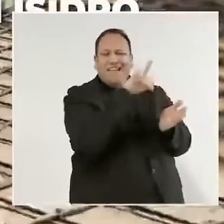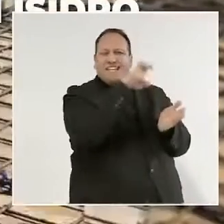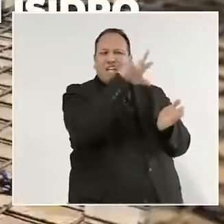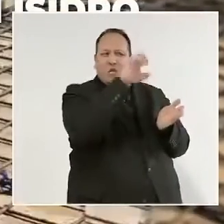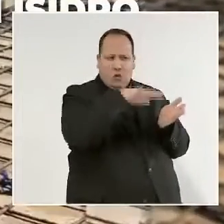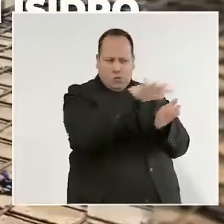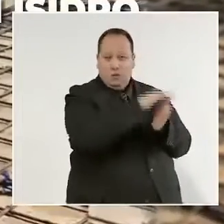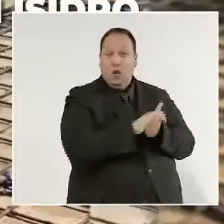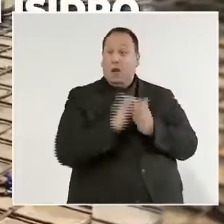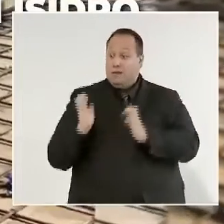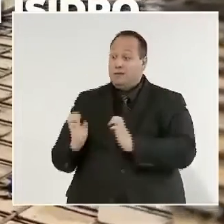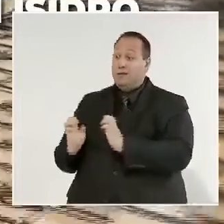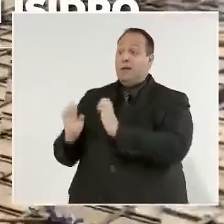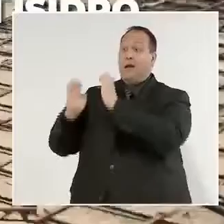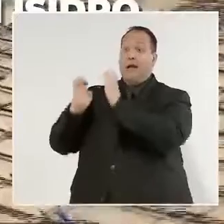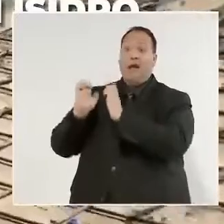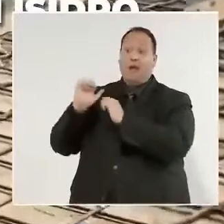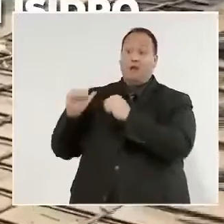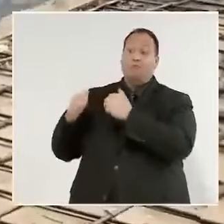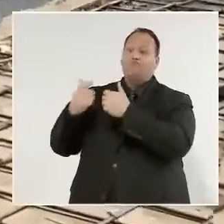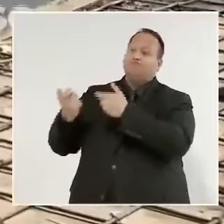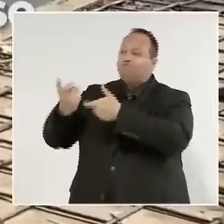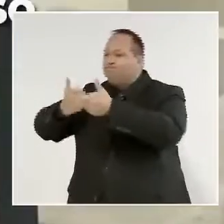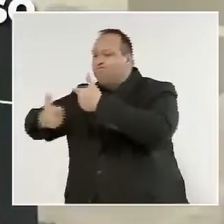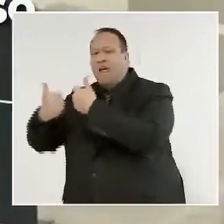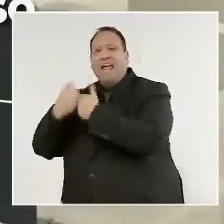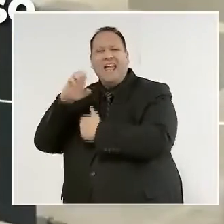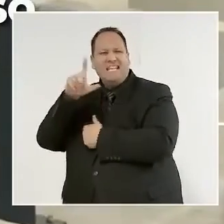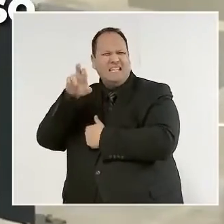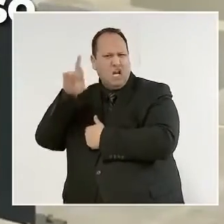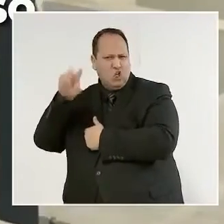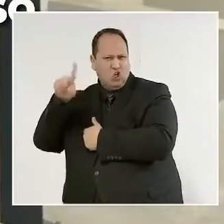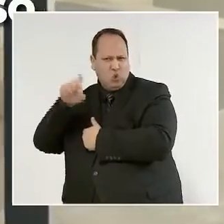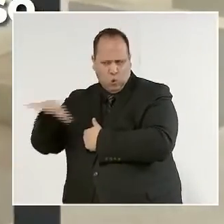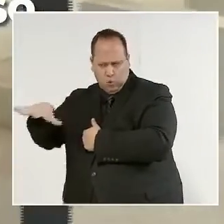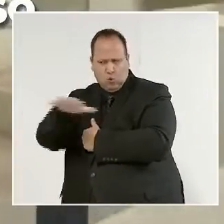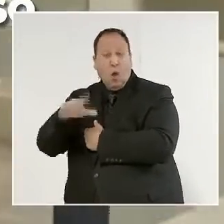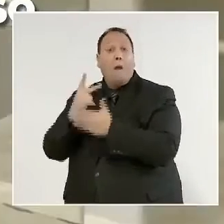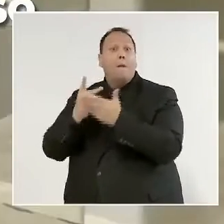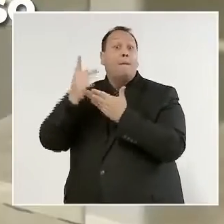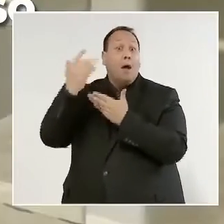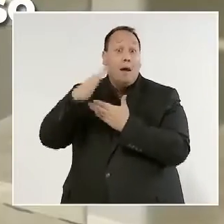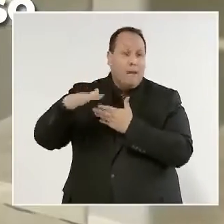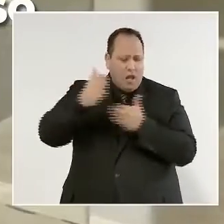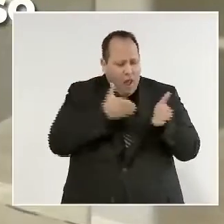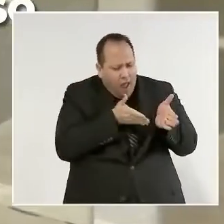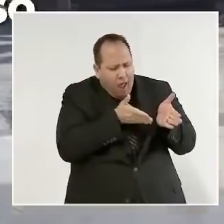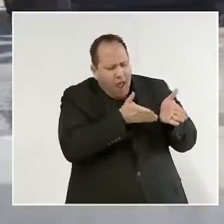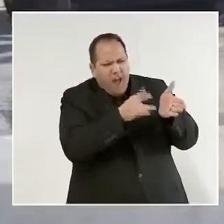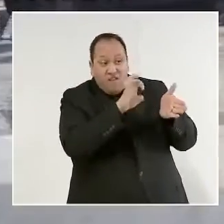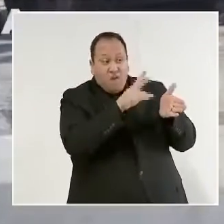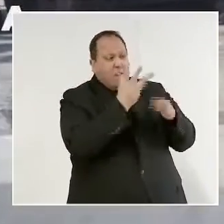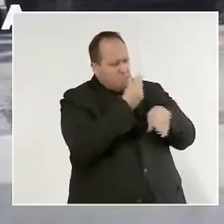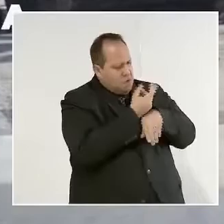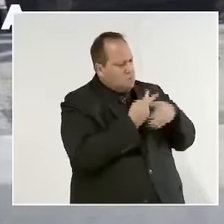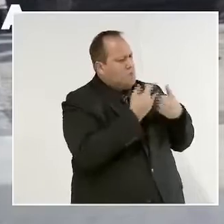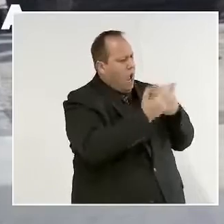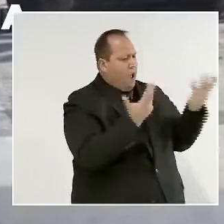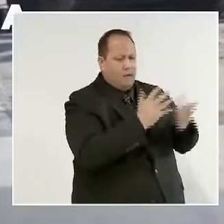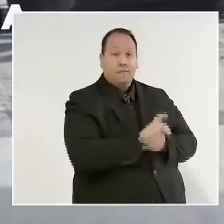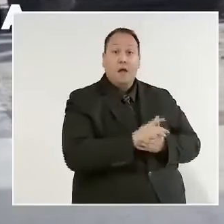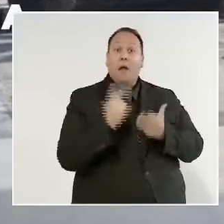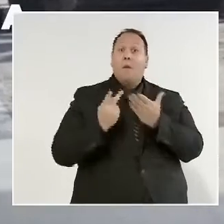patio de maniobras en Puerto San Isidro. Mejoramiento en edificio de Aduana del Cerezo. Proyecto